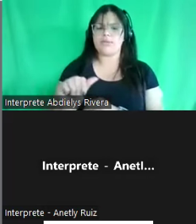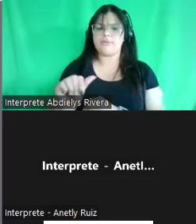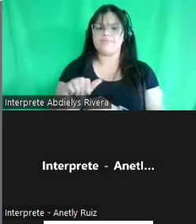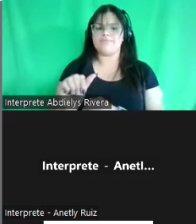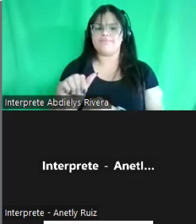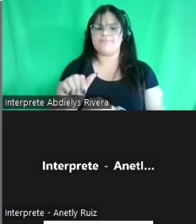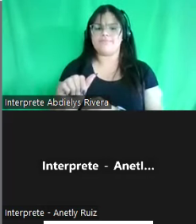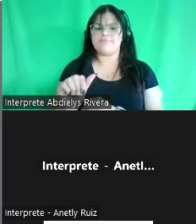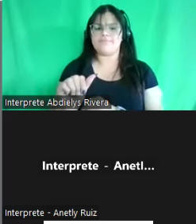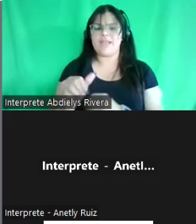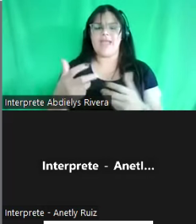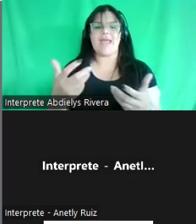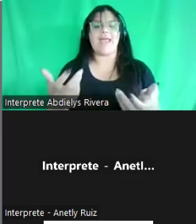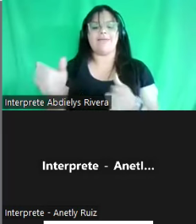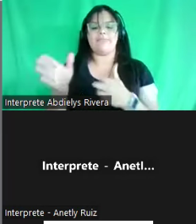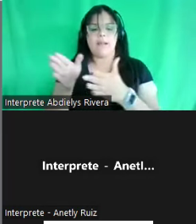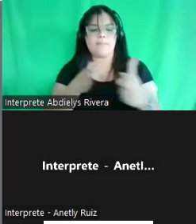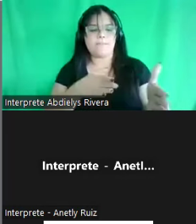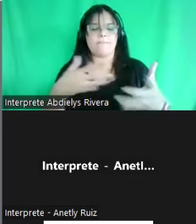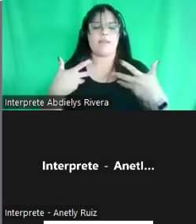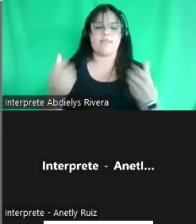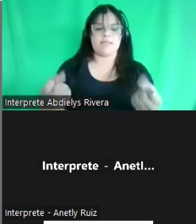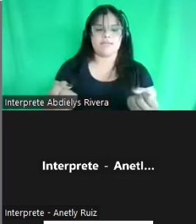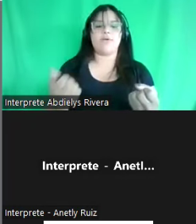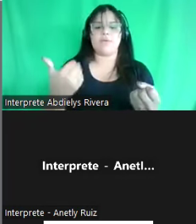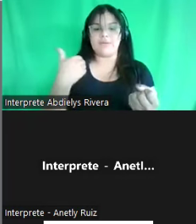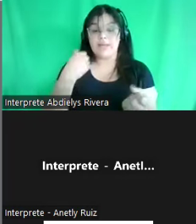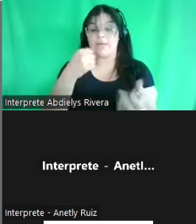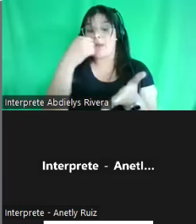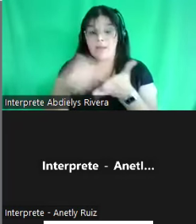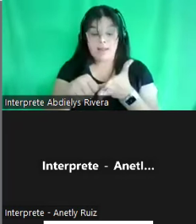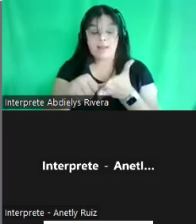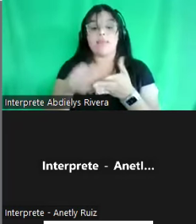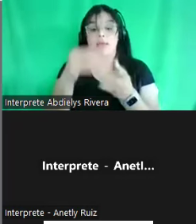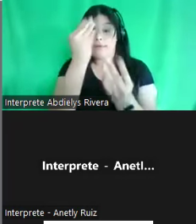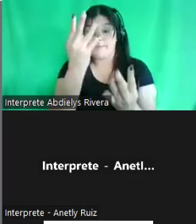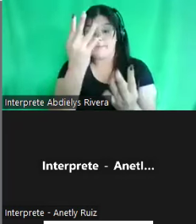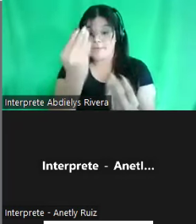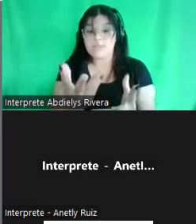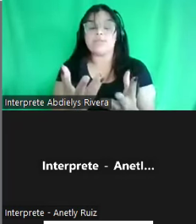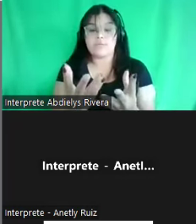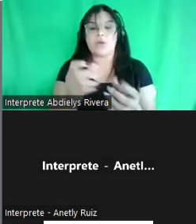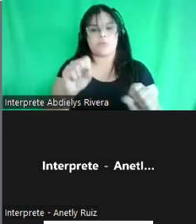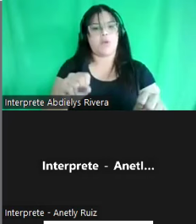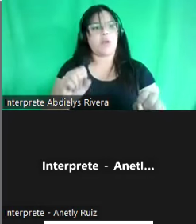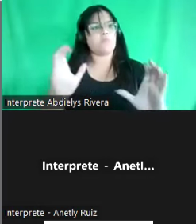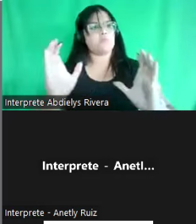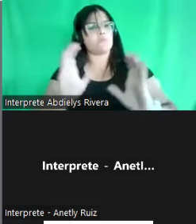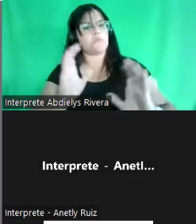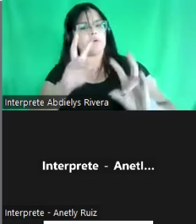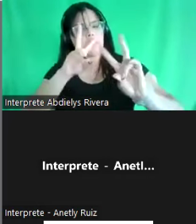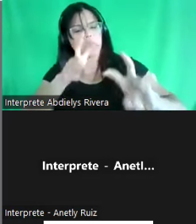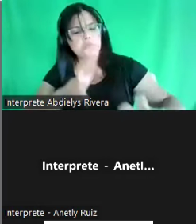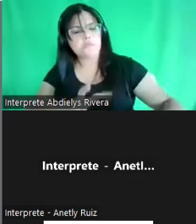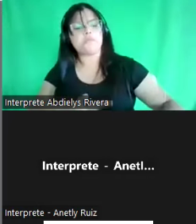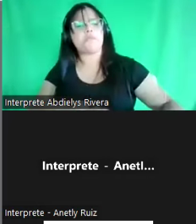El plan de salud del gobierno tiene una carta informativa muy buena en la cual los pacientes se pueden orientar sobre las enfermedades